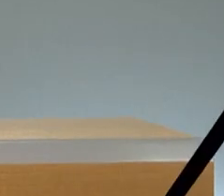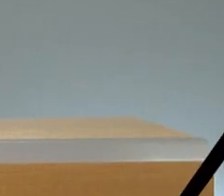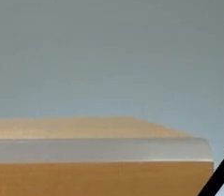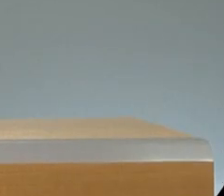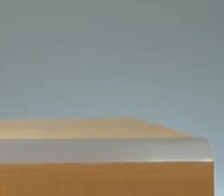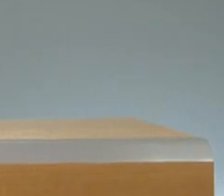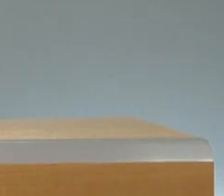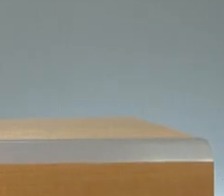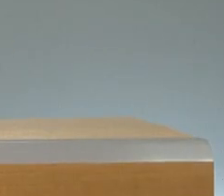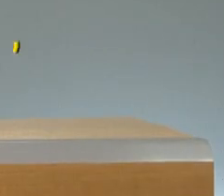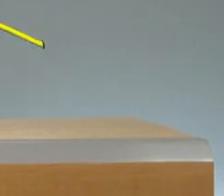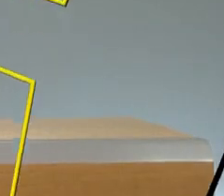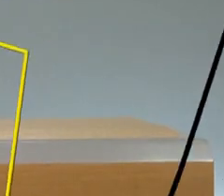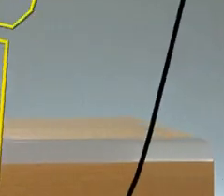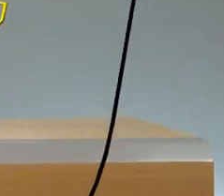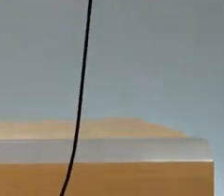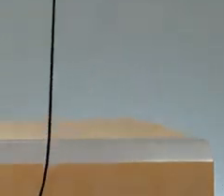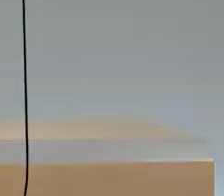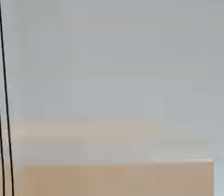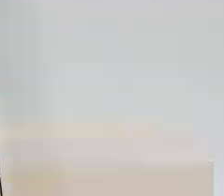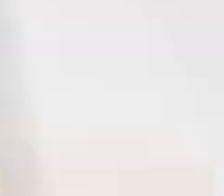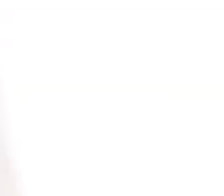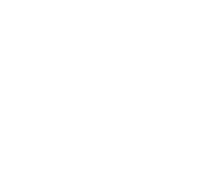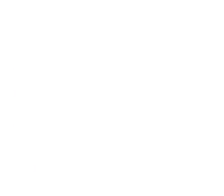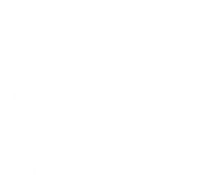pero hasta el año que viene si no hay novedad